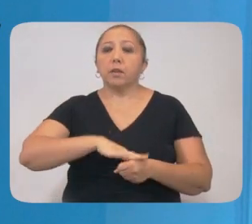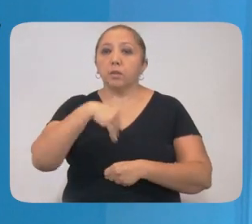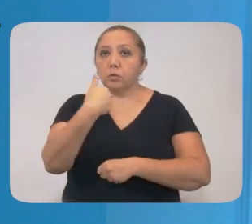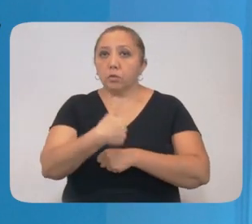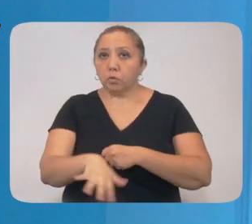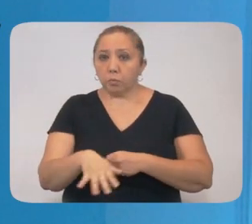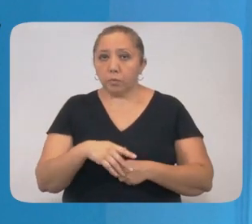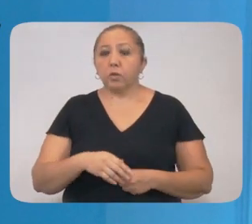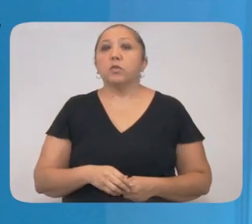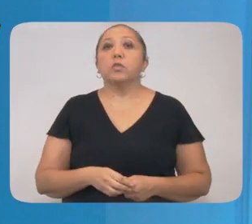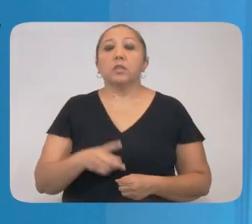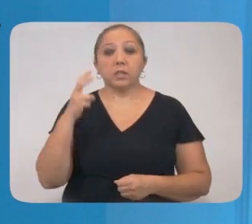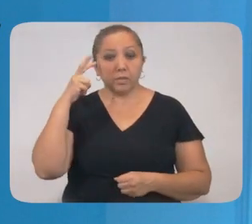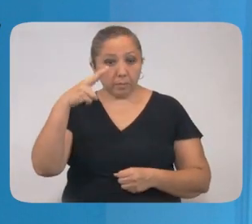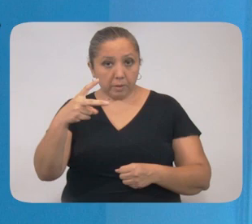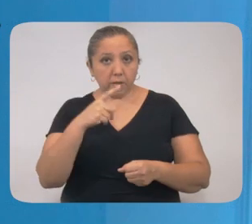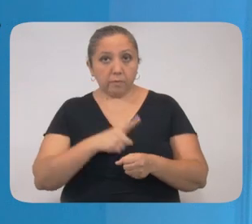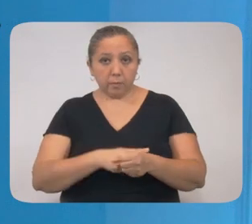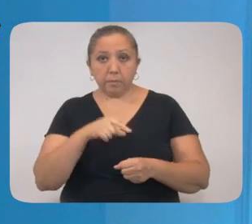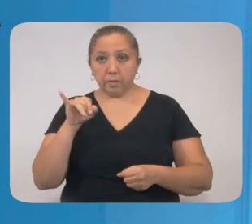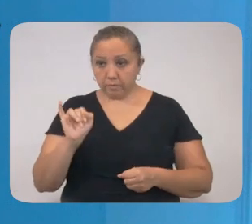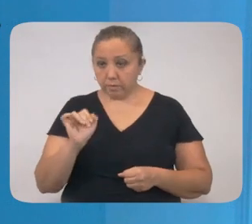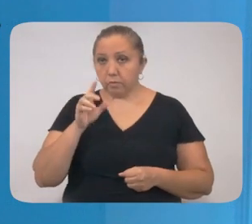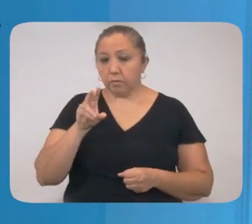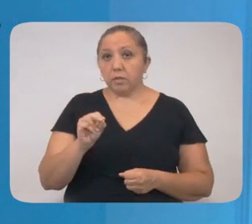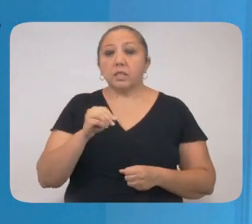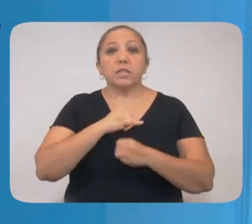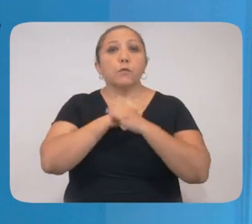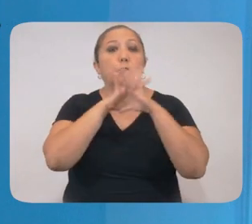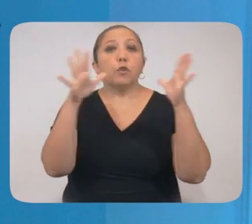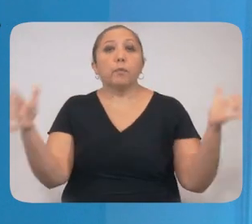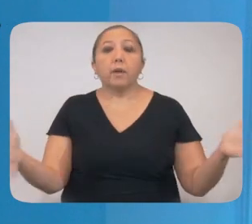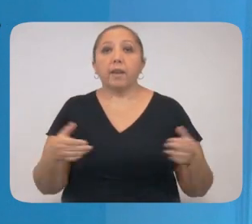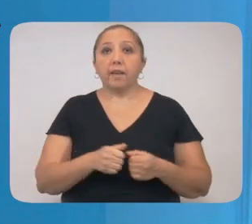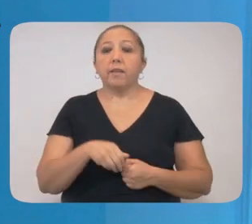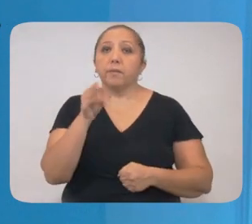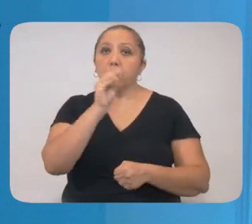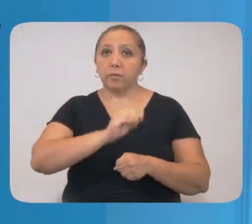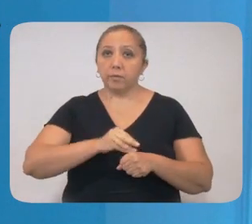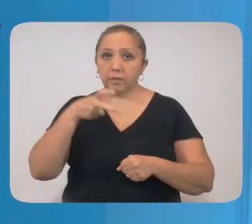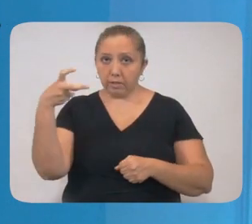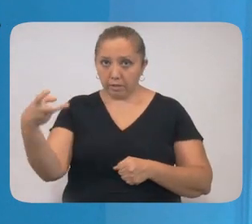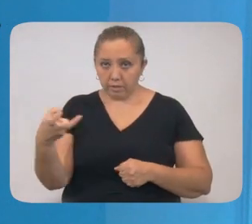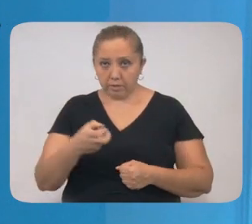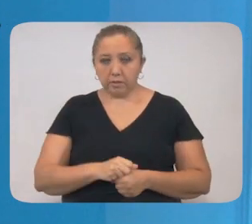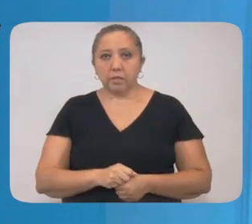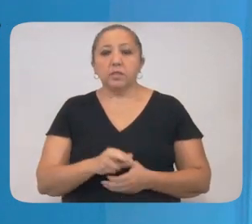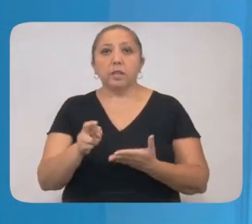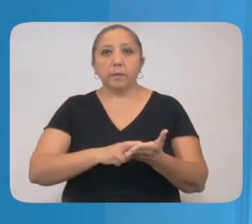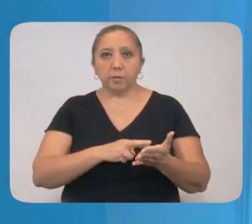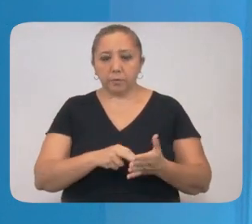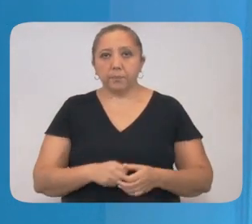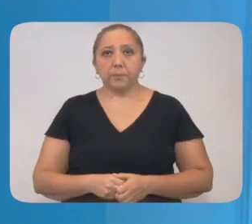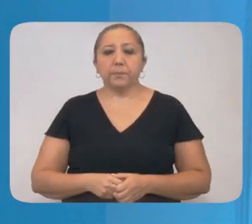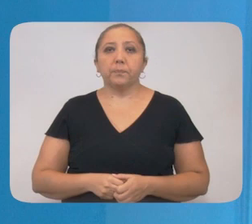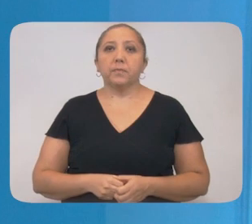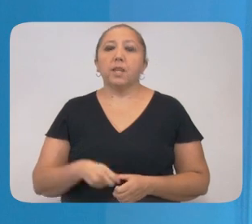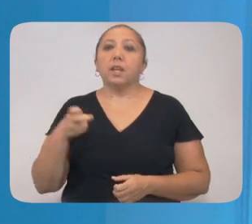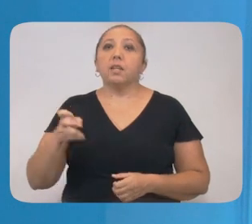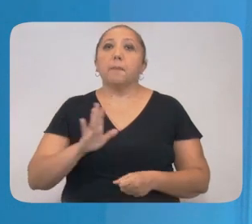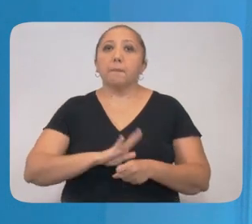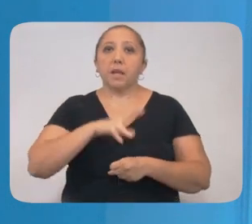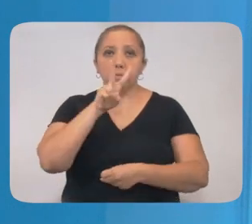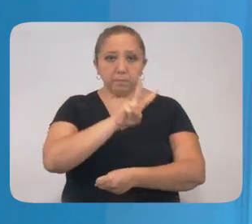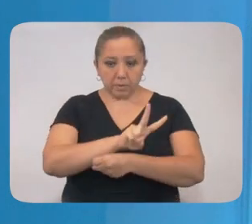número de casos confirmados, que se reflejará en los partes médicos durante la implementación de estos operativos. Esta